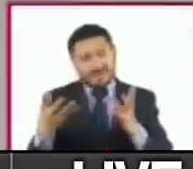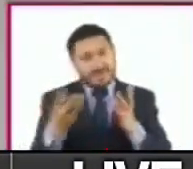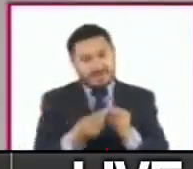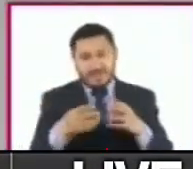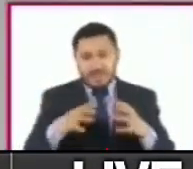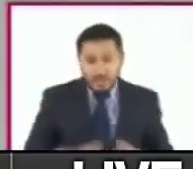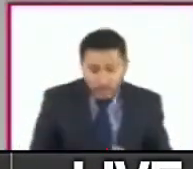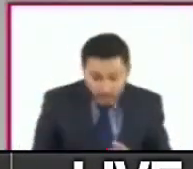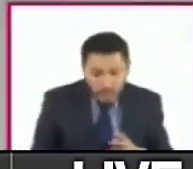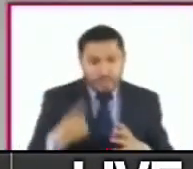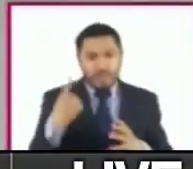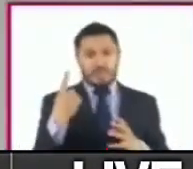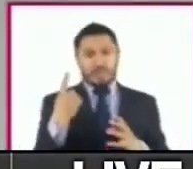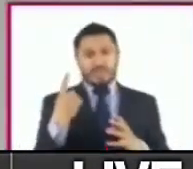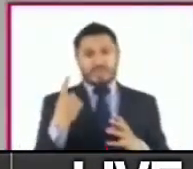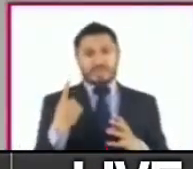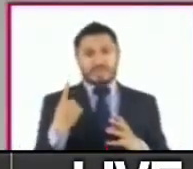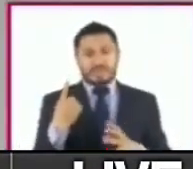1,